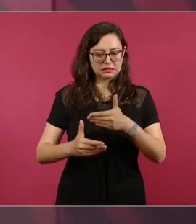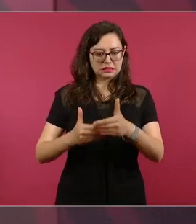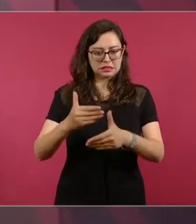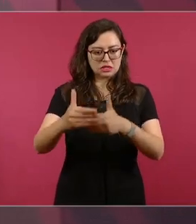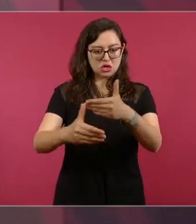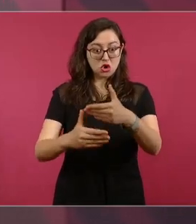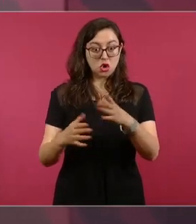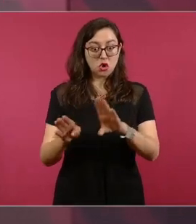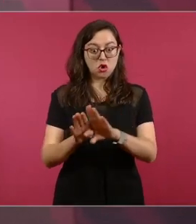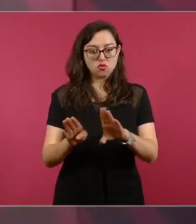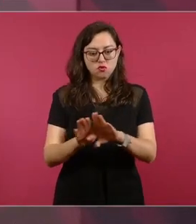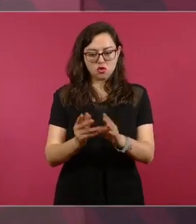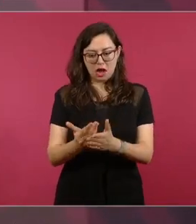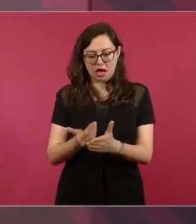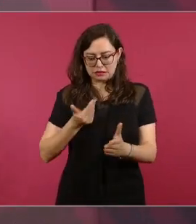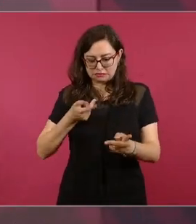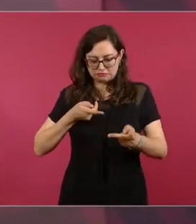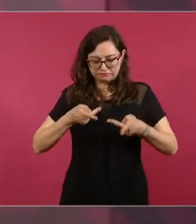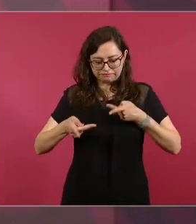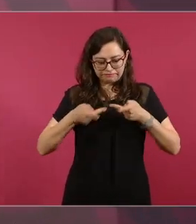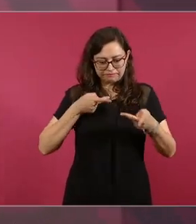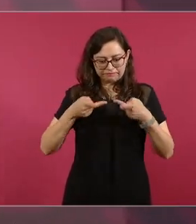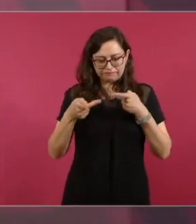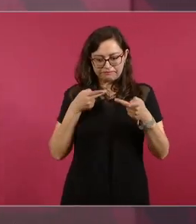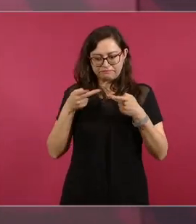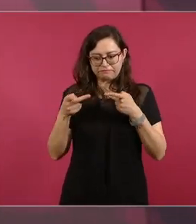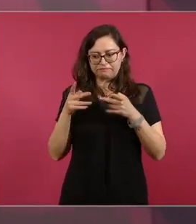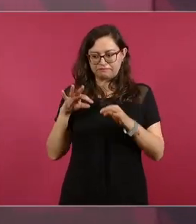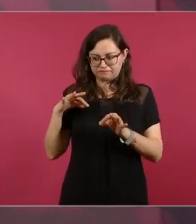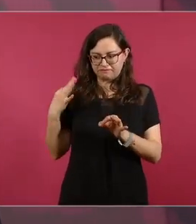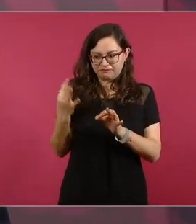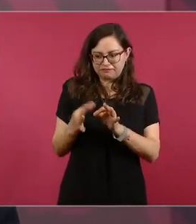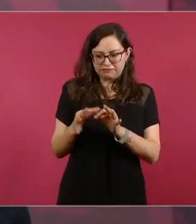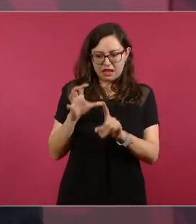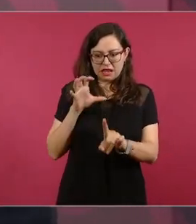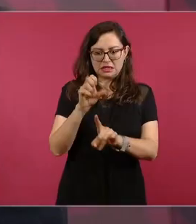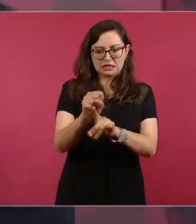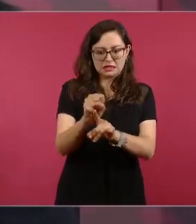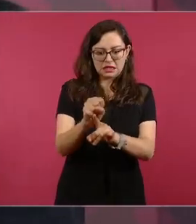porque buscaba la transformación.